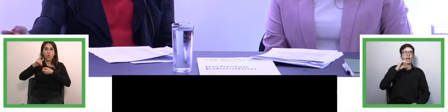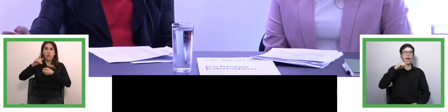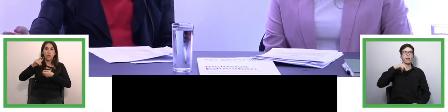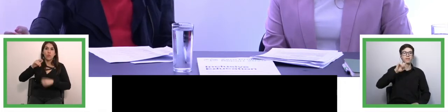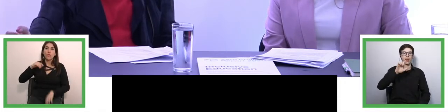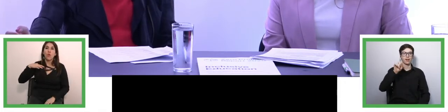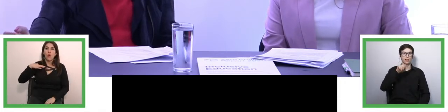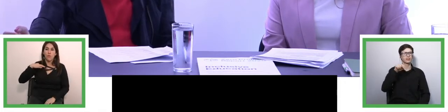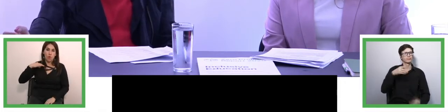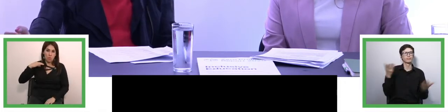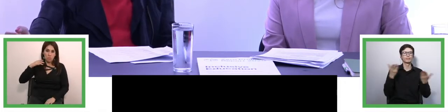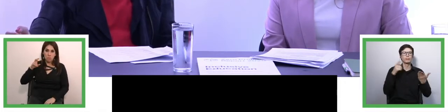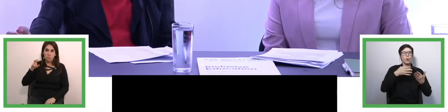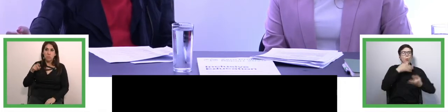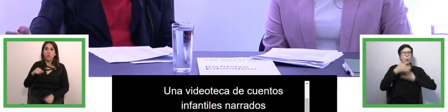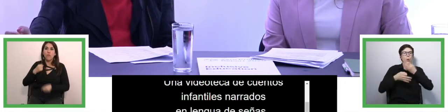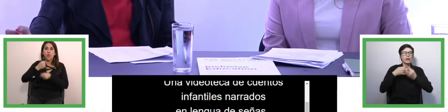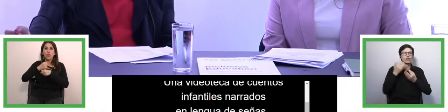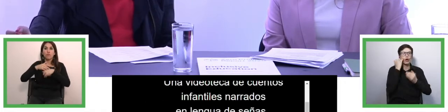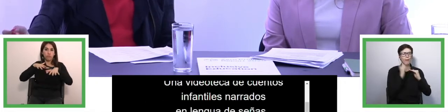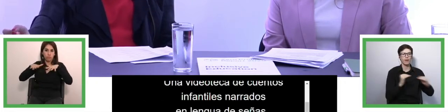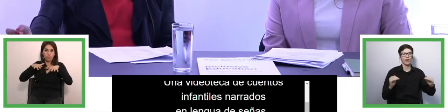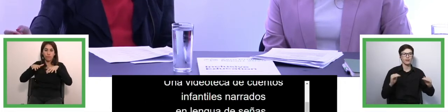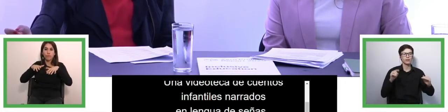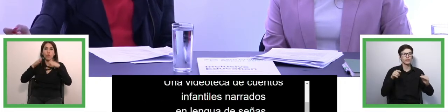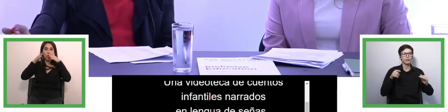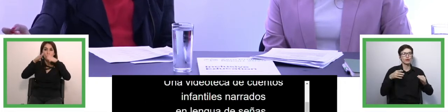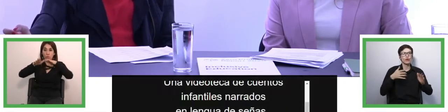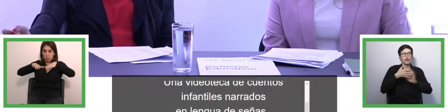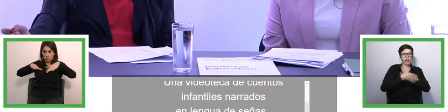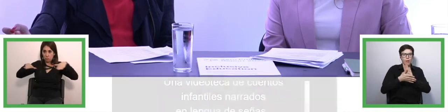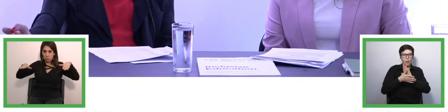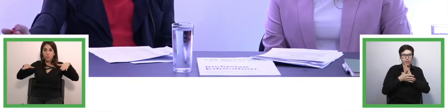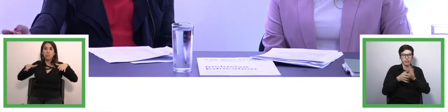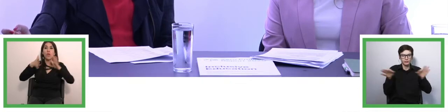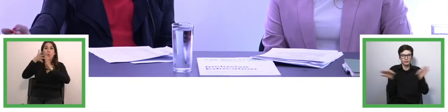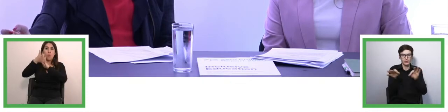infantiles narrados en lengua de señas. Veamos video.